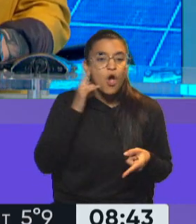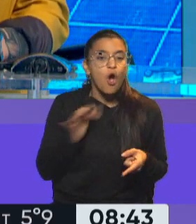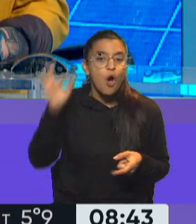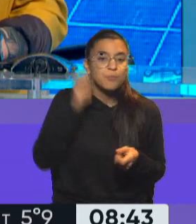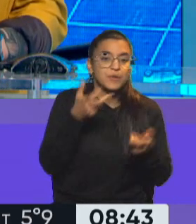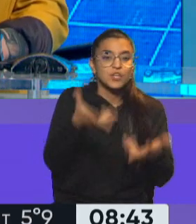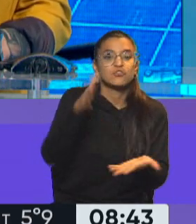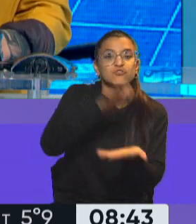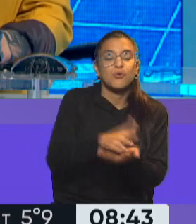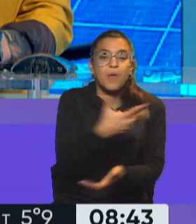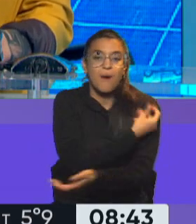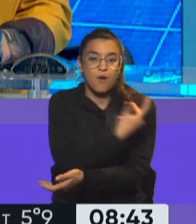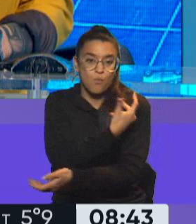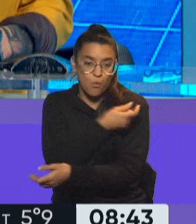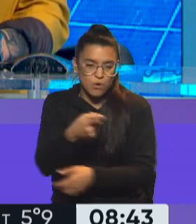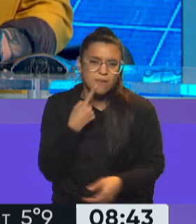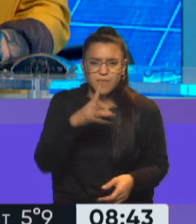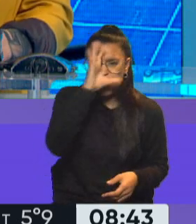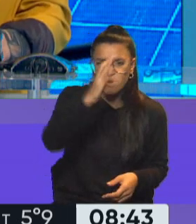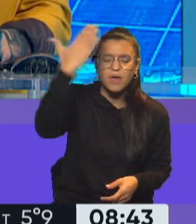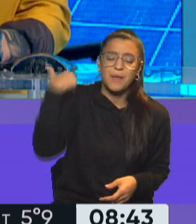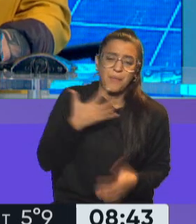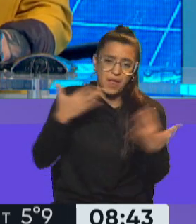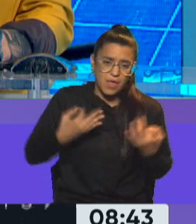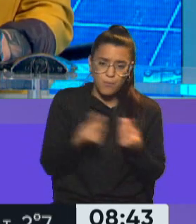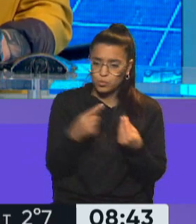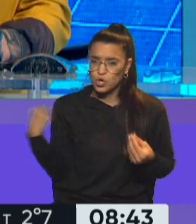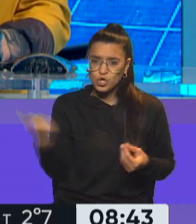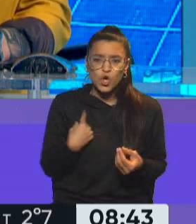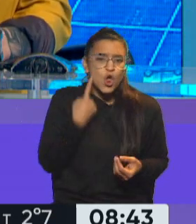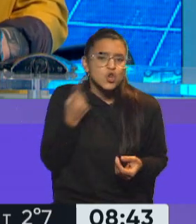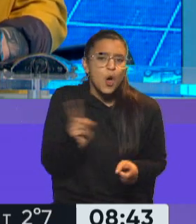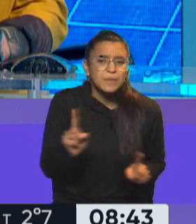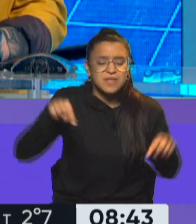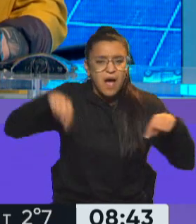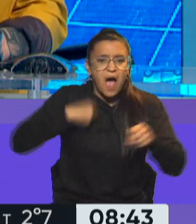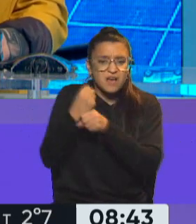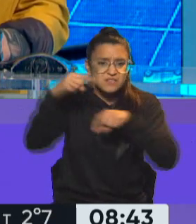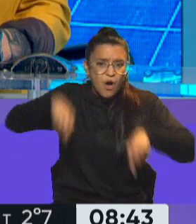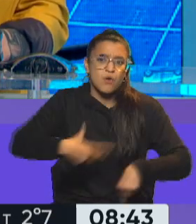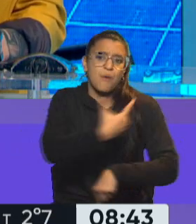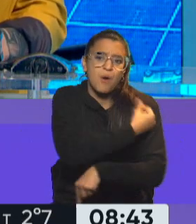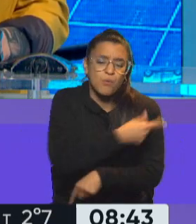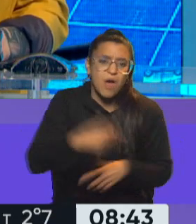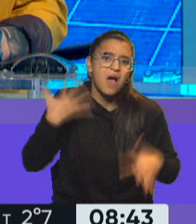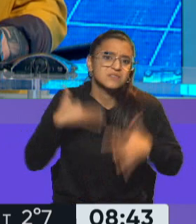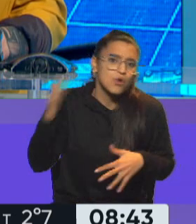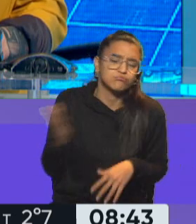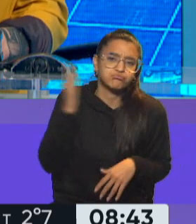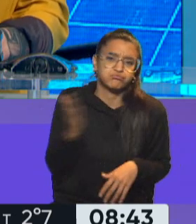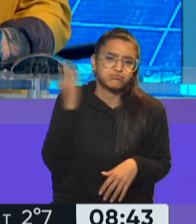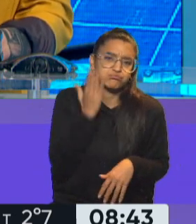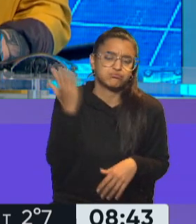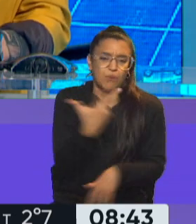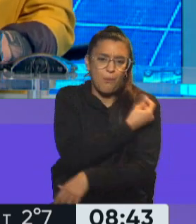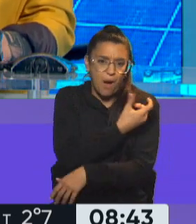las vacunas. Recordemos que es cierto, muchos de nosotros no pensábamos que a esta altura íbamos a estar vacunados y se aceleró mucho el plan de